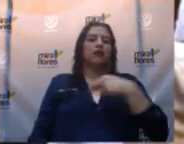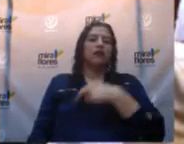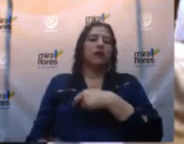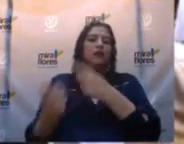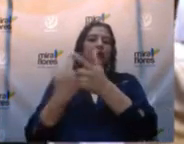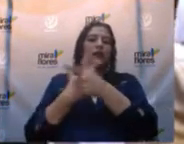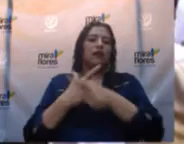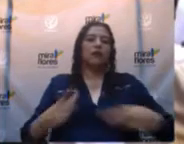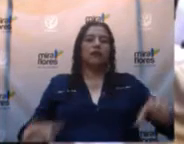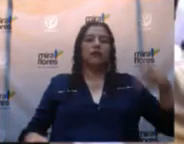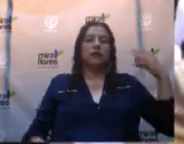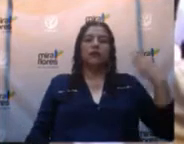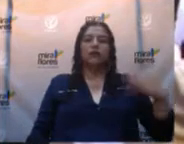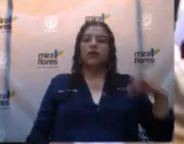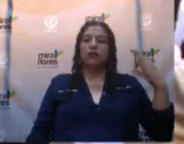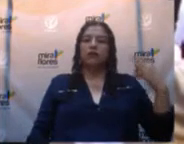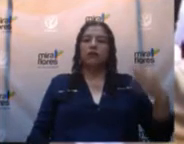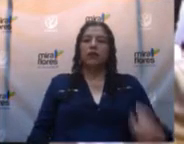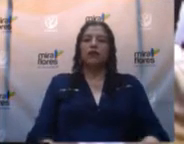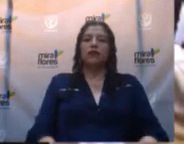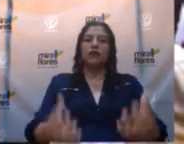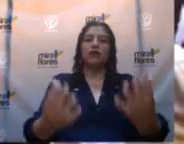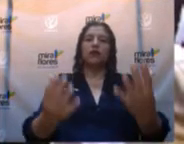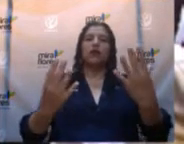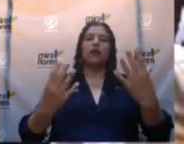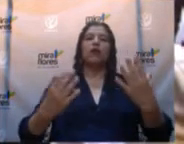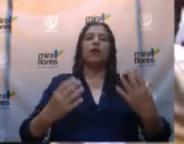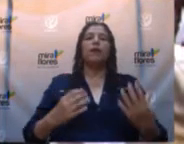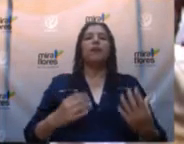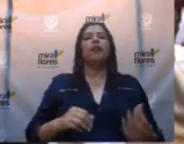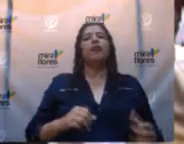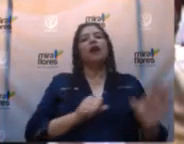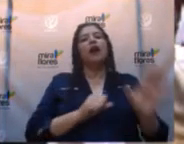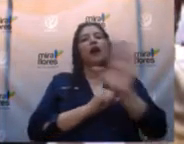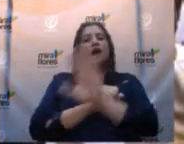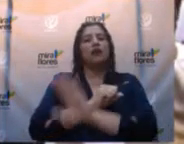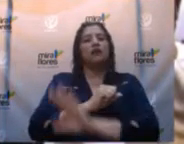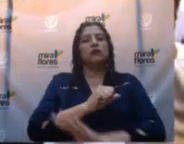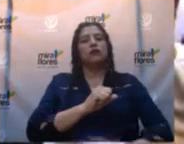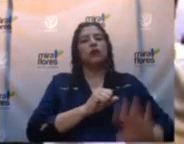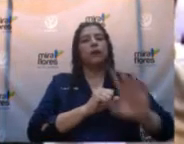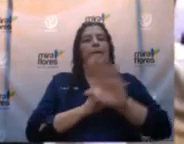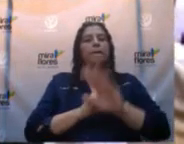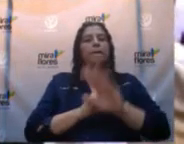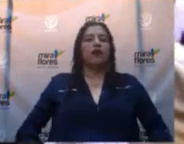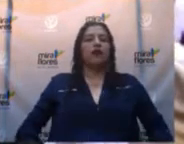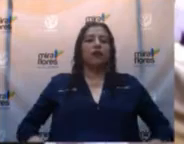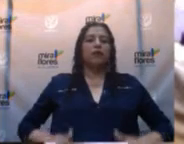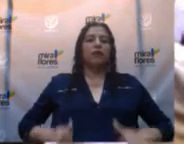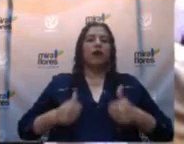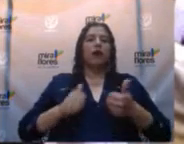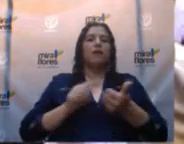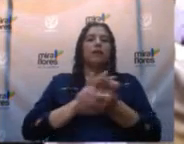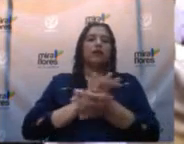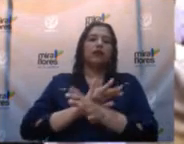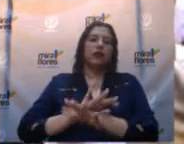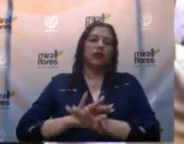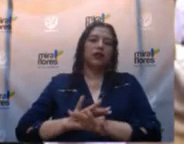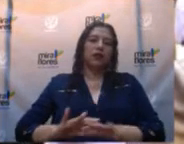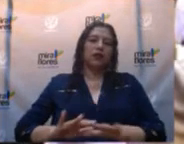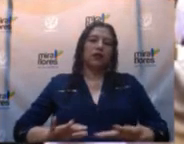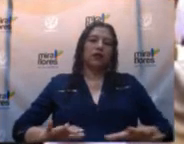Que ser libres por siempre nos dio, a su sombra